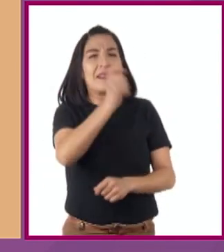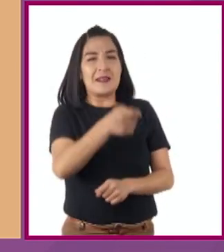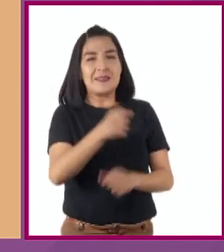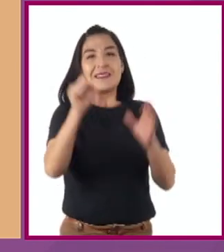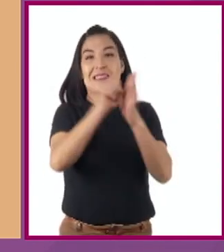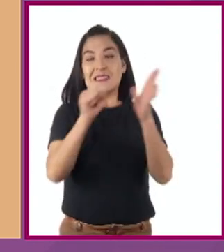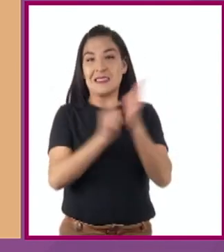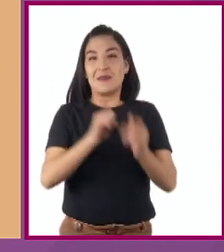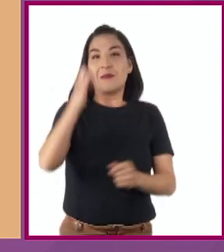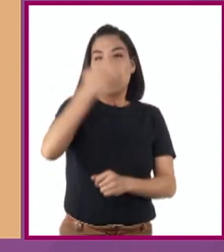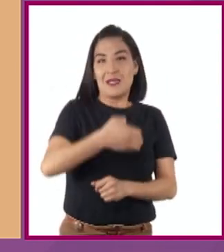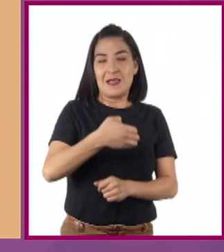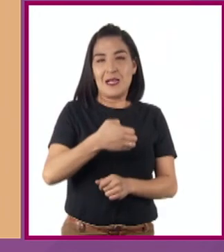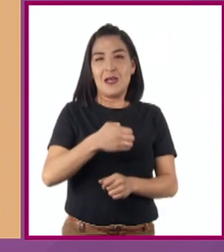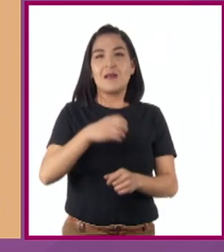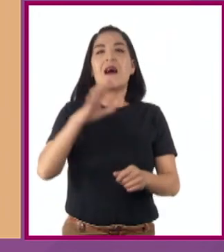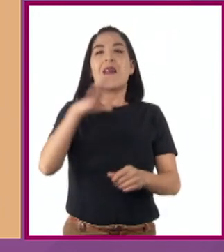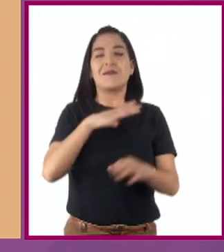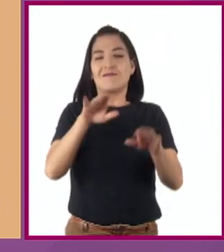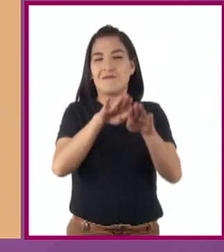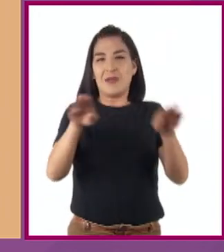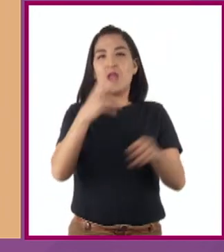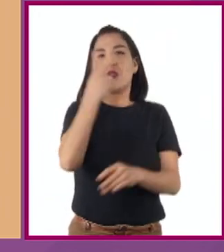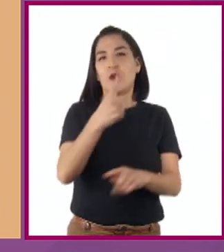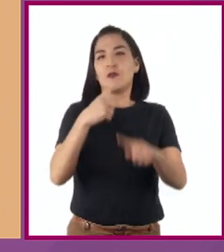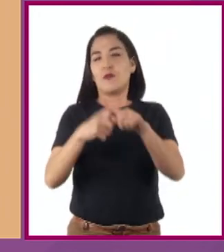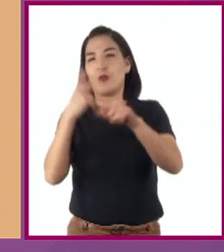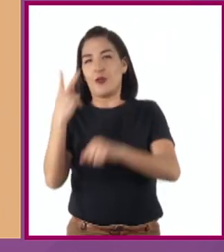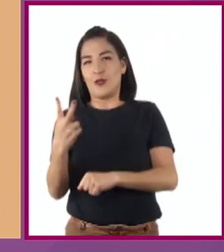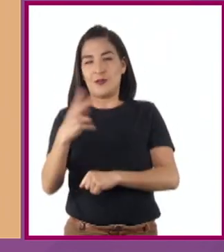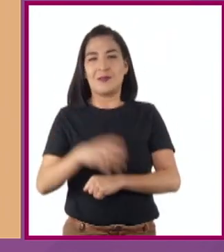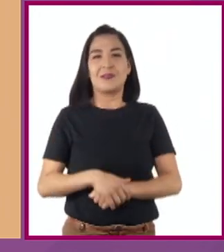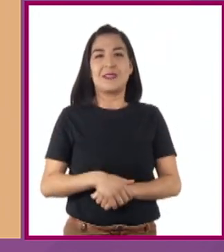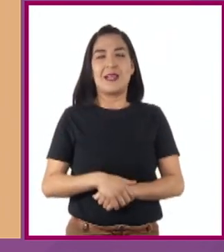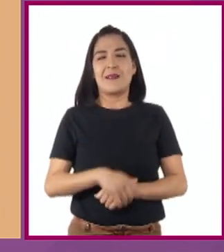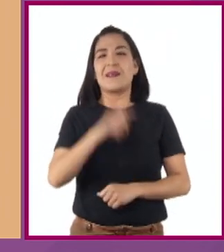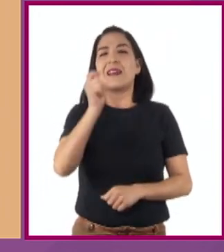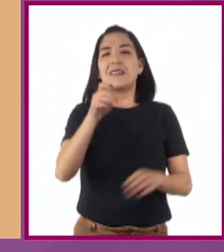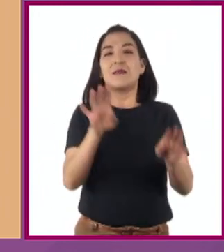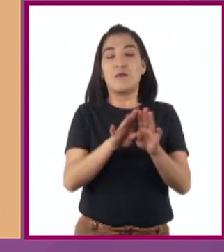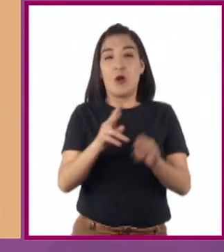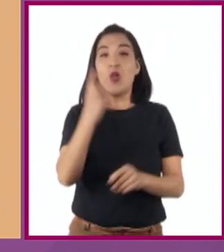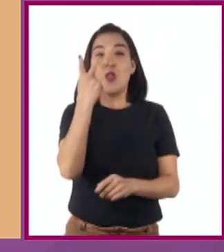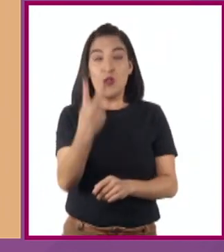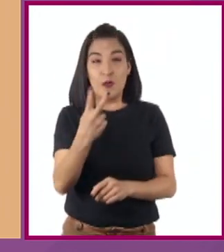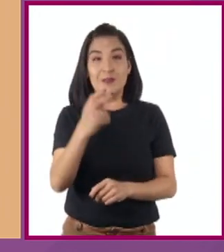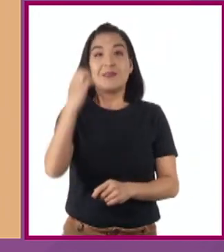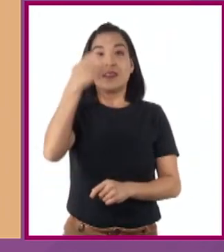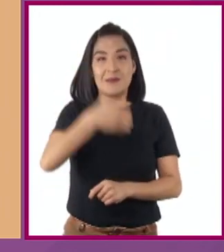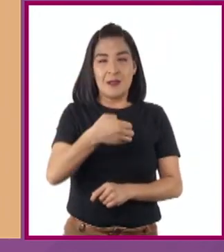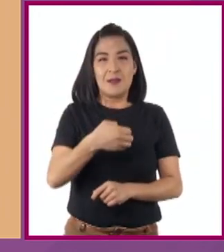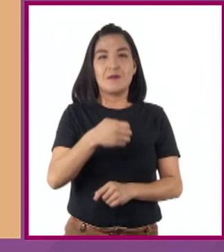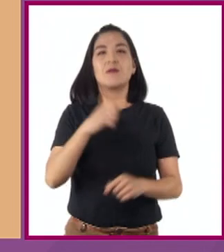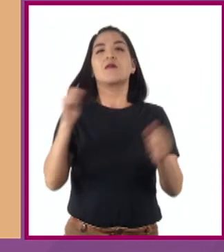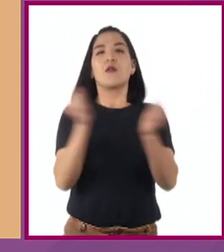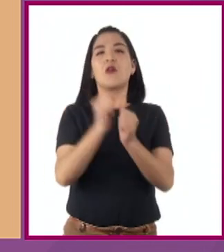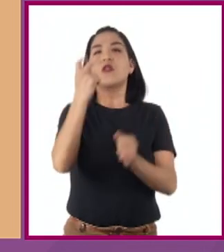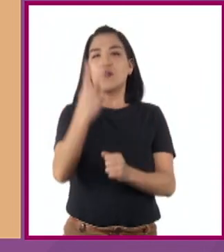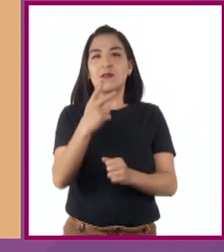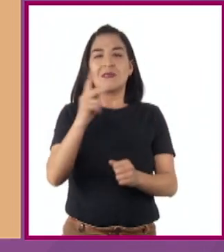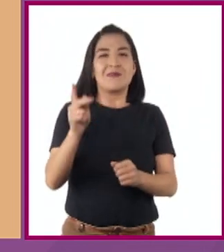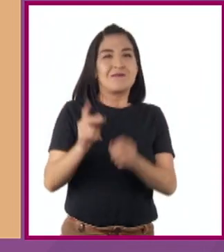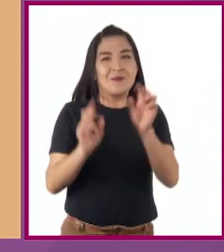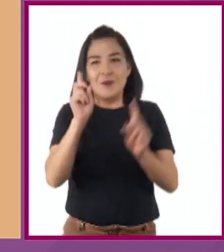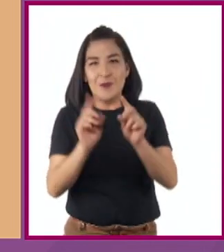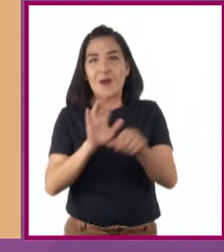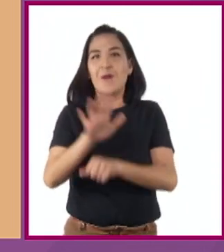sistema de ecuaciones simultáneas de 2x2. Es decir, son dos ecuaciones y dos incógnitas y son